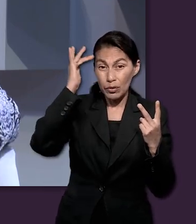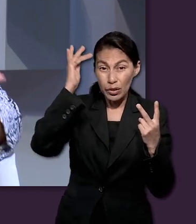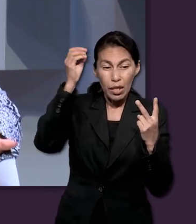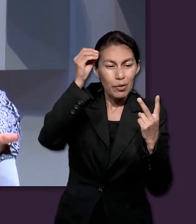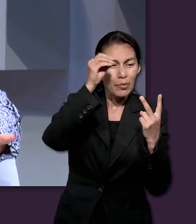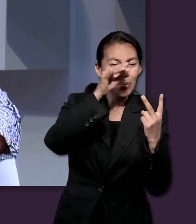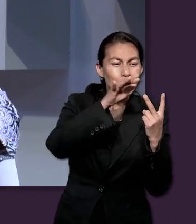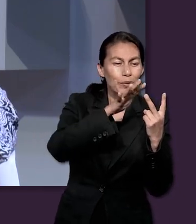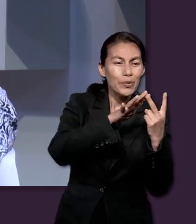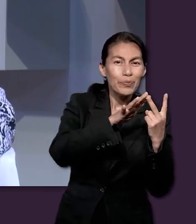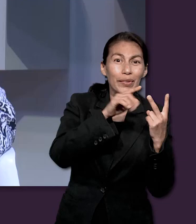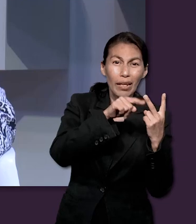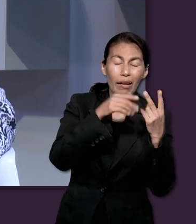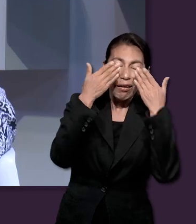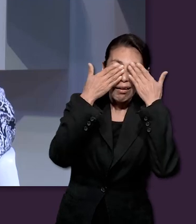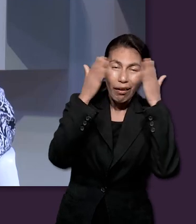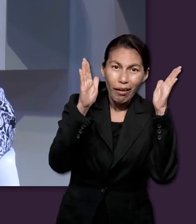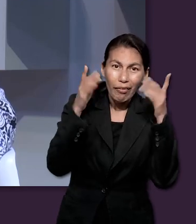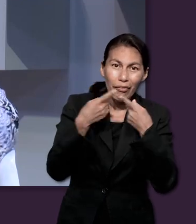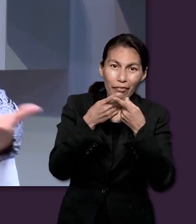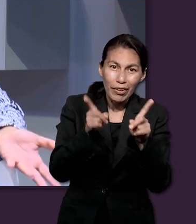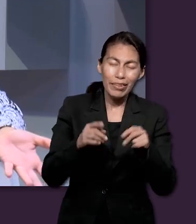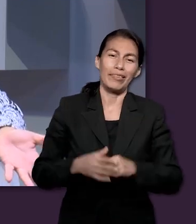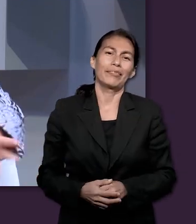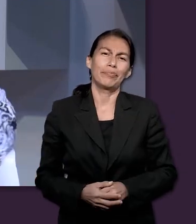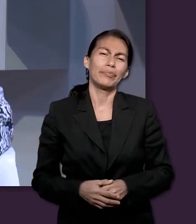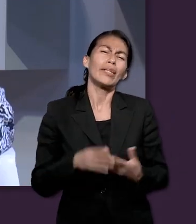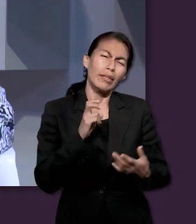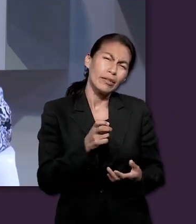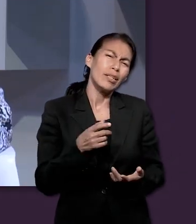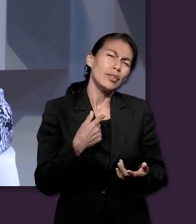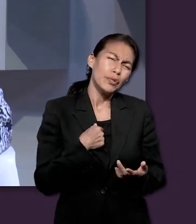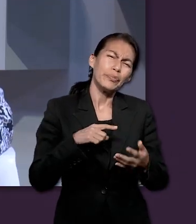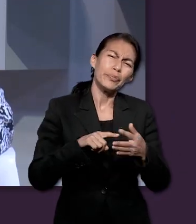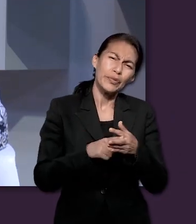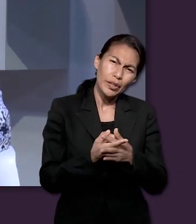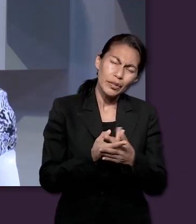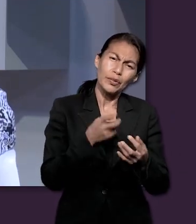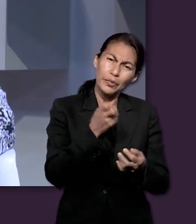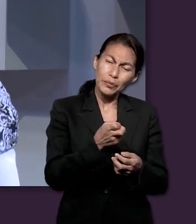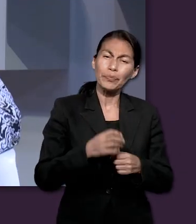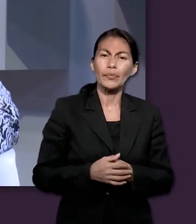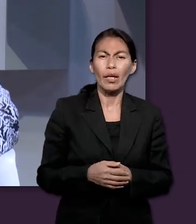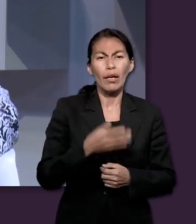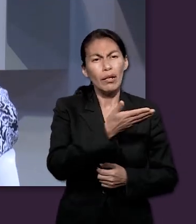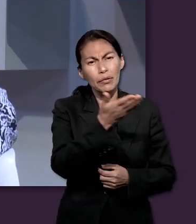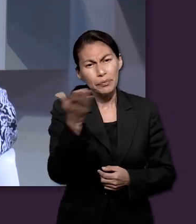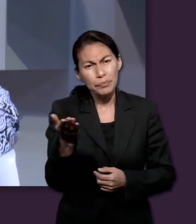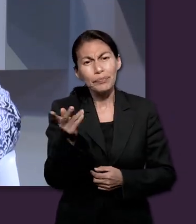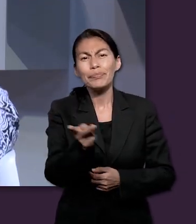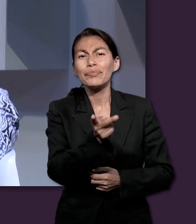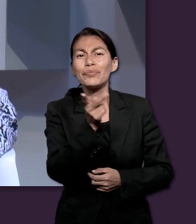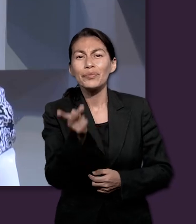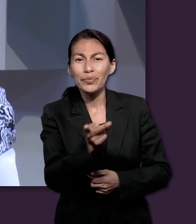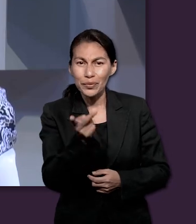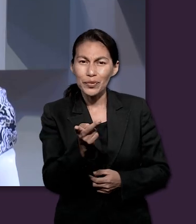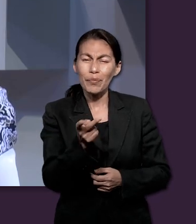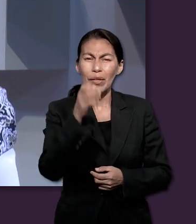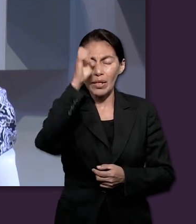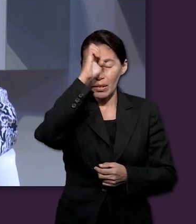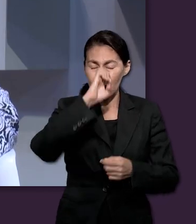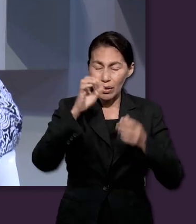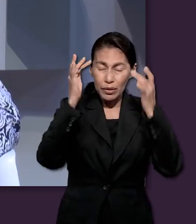estaba en su vida y pues veía la vida de otra forma. Entonces, con esto me gustaría iniciar y preguntarles a